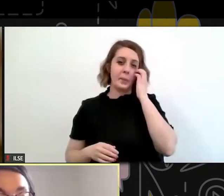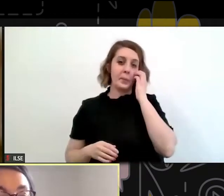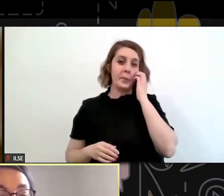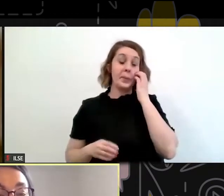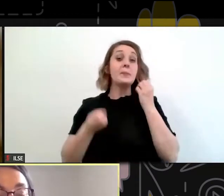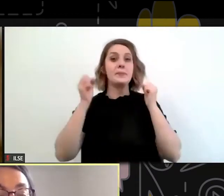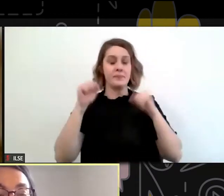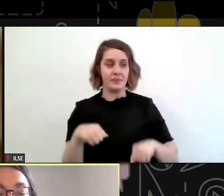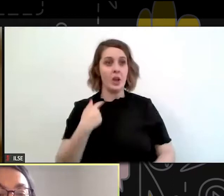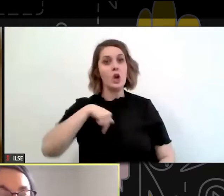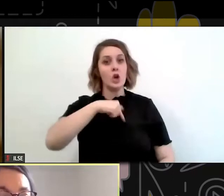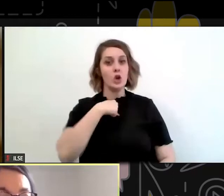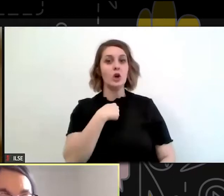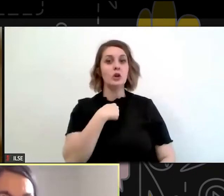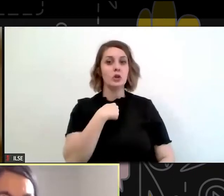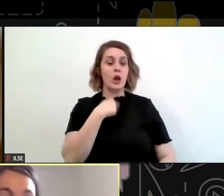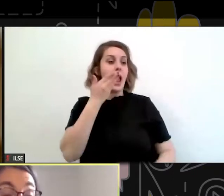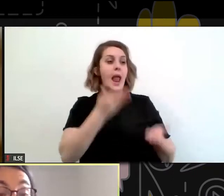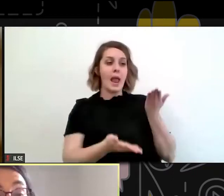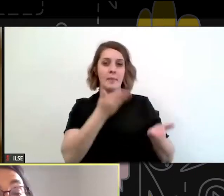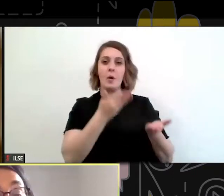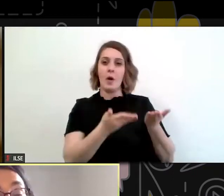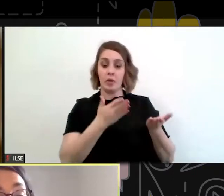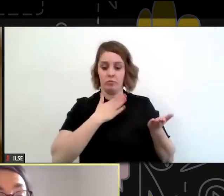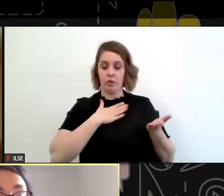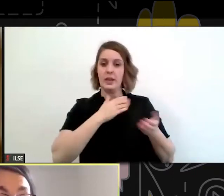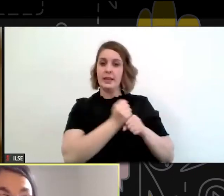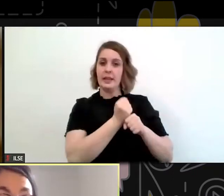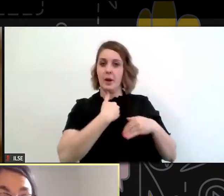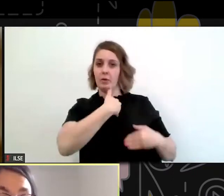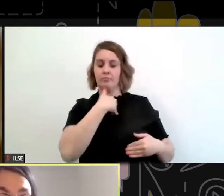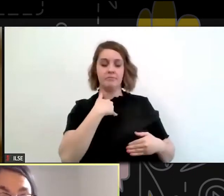Vale, nosotros como evaluación, una parte de mi trabajo es evaluar